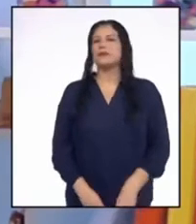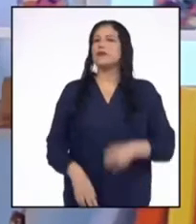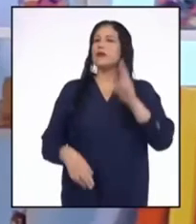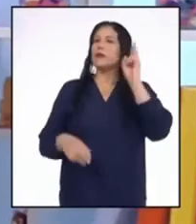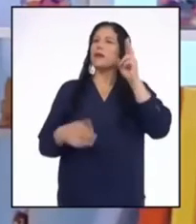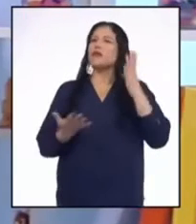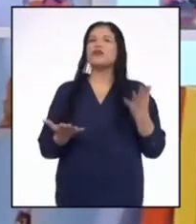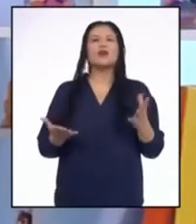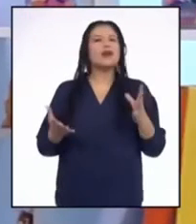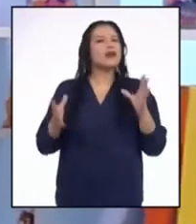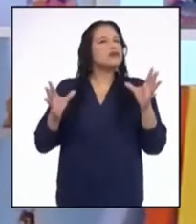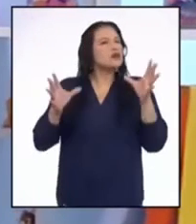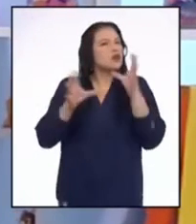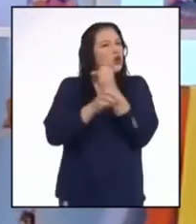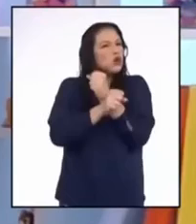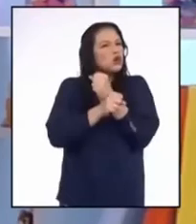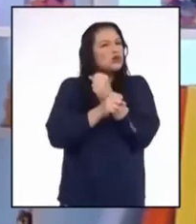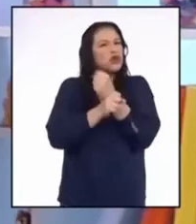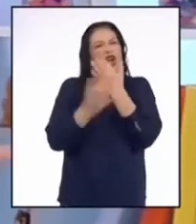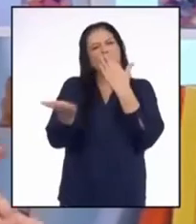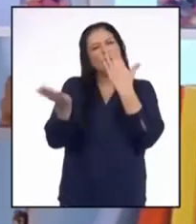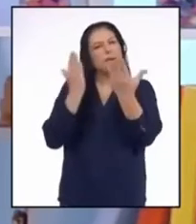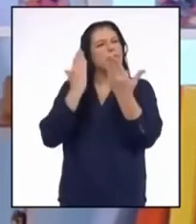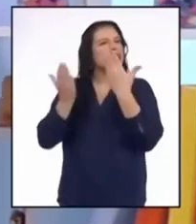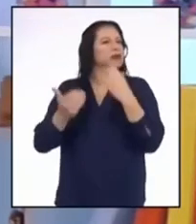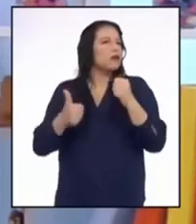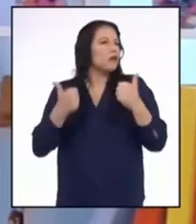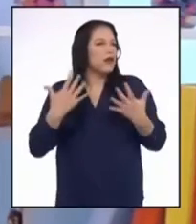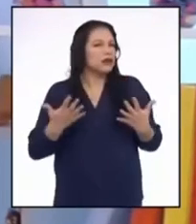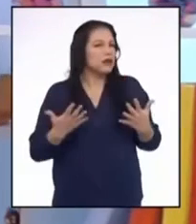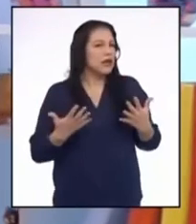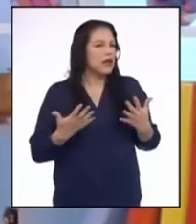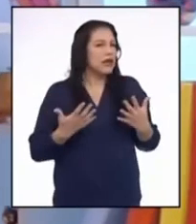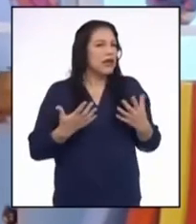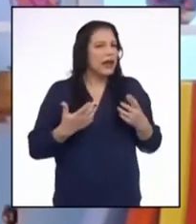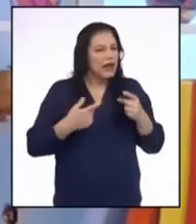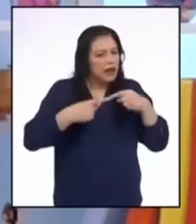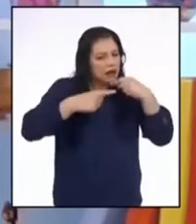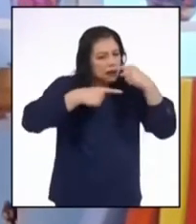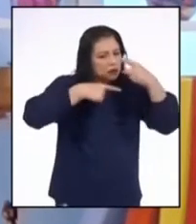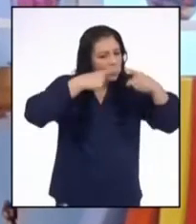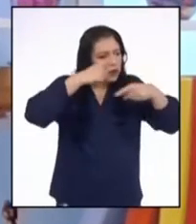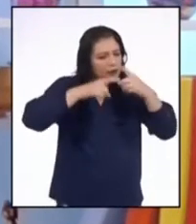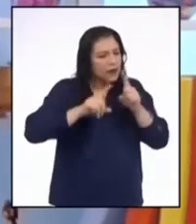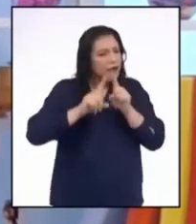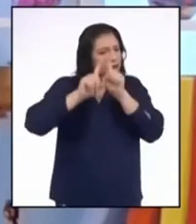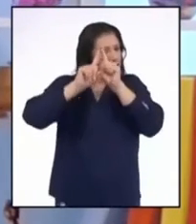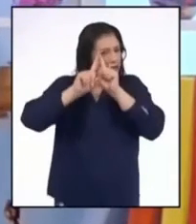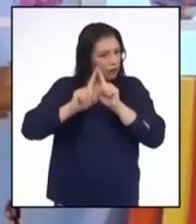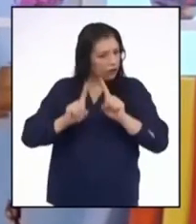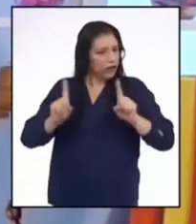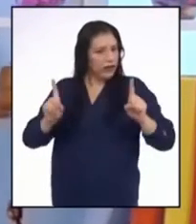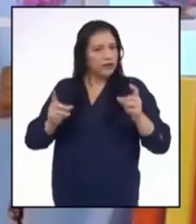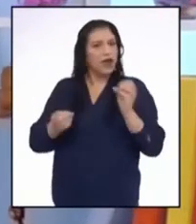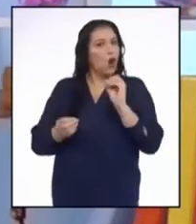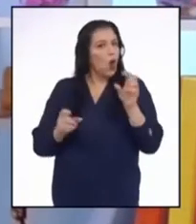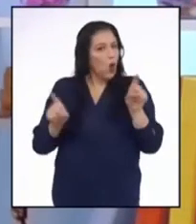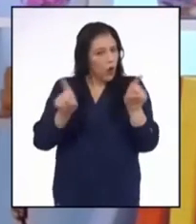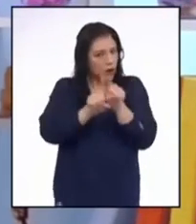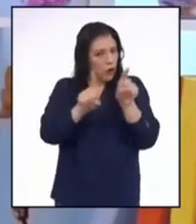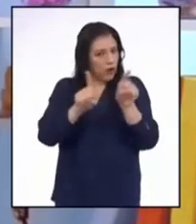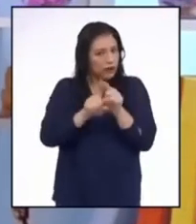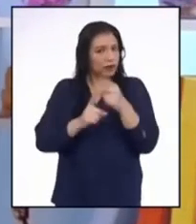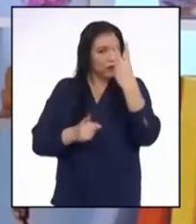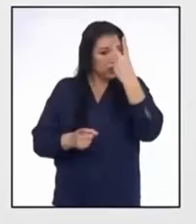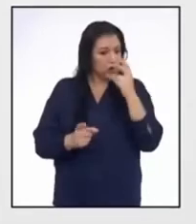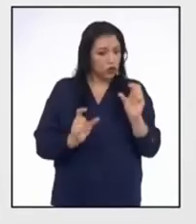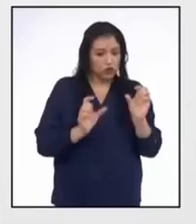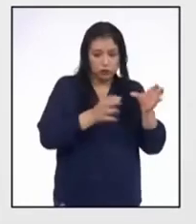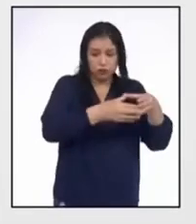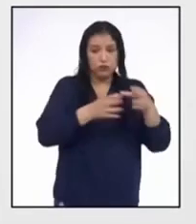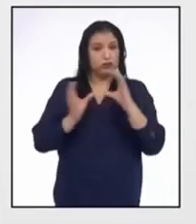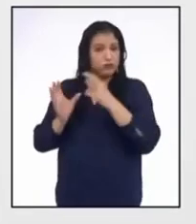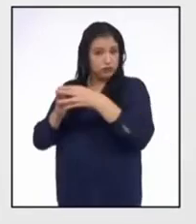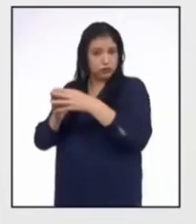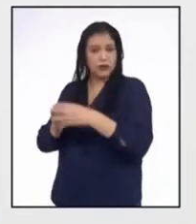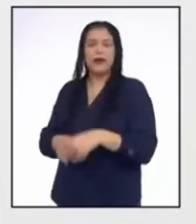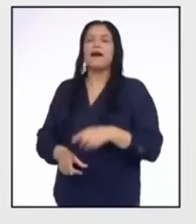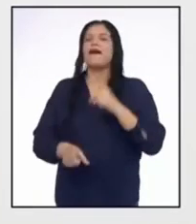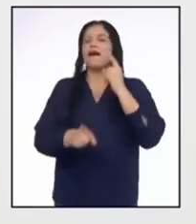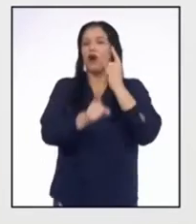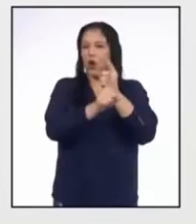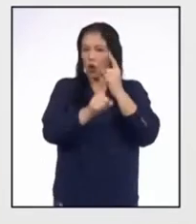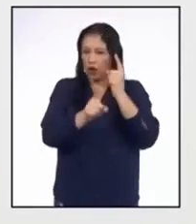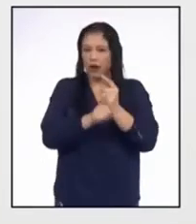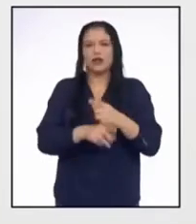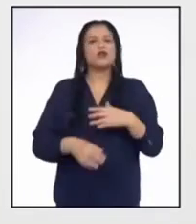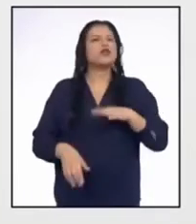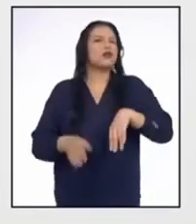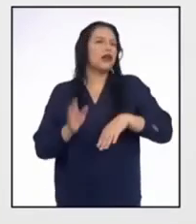Profesora, ¿y las conclusiones comparativas son las que narran las diferencias o similitudes entre dos muestras? ¿Cierto? Cierto, y